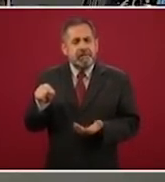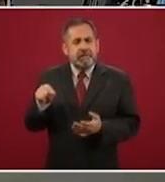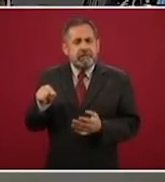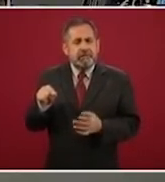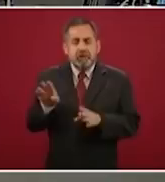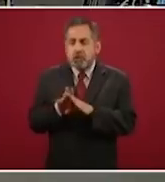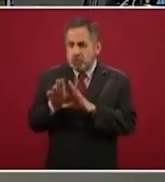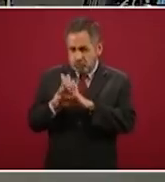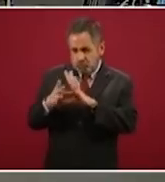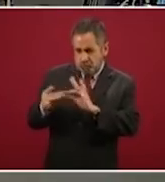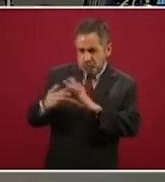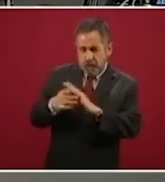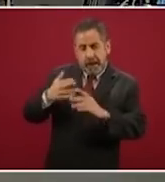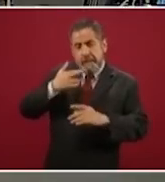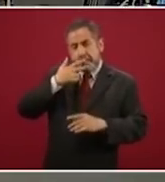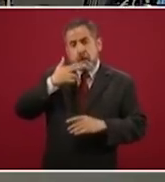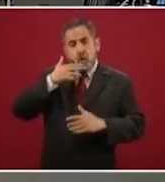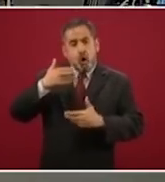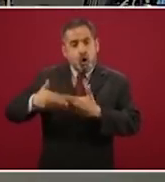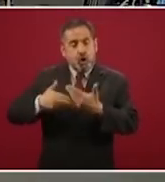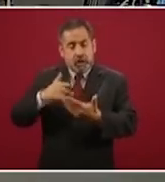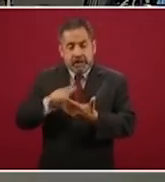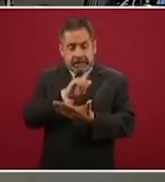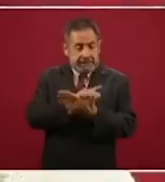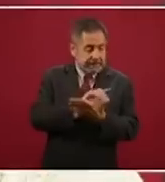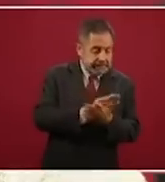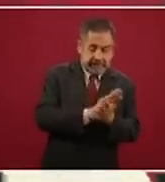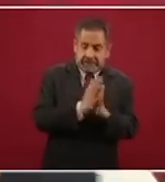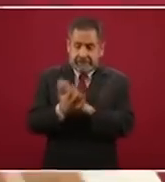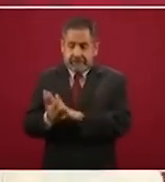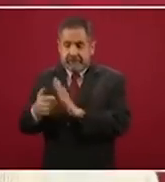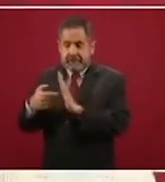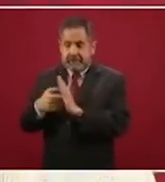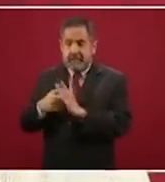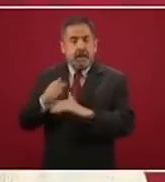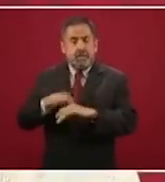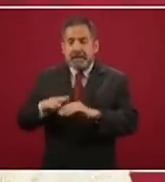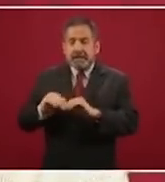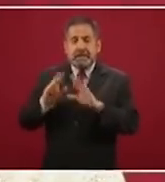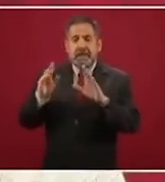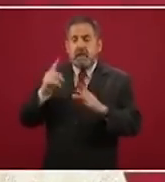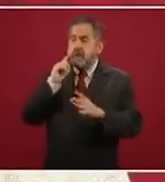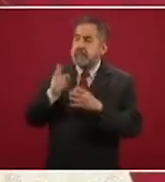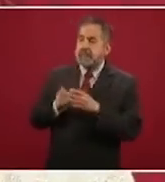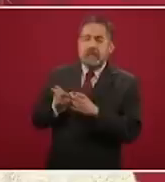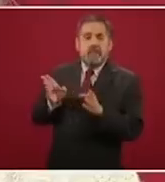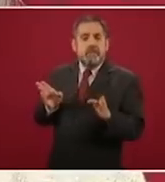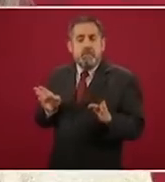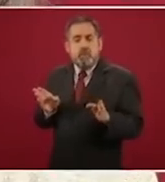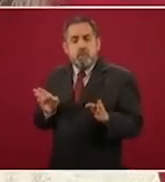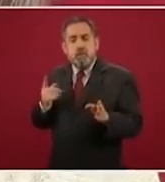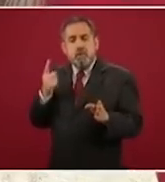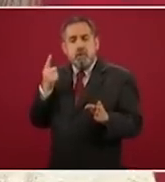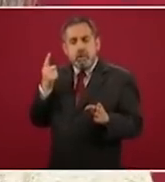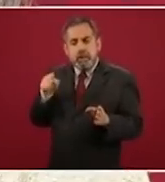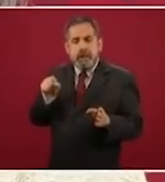los esquemas de mejora regulatoria a un esquema muy amplio en